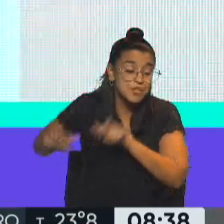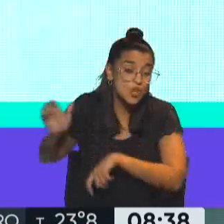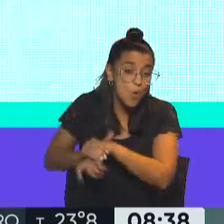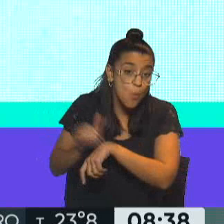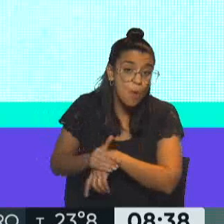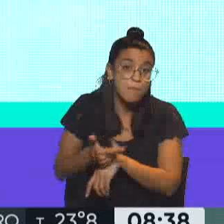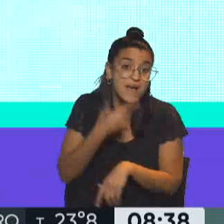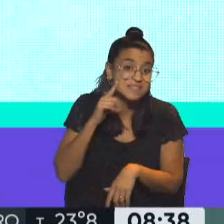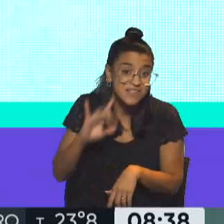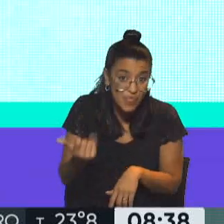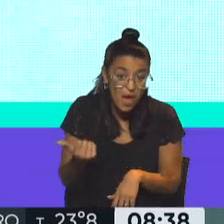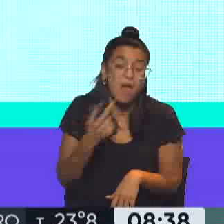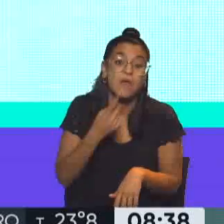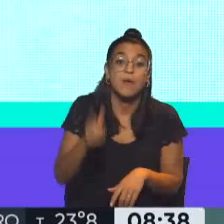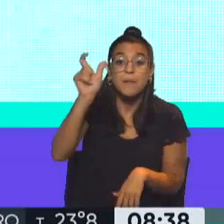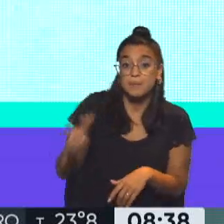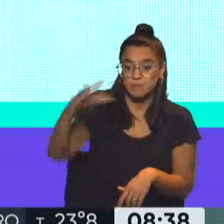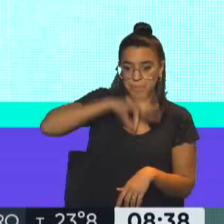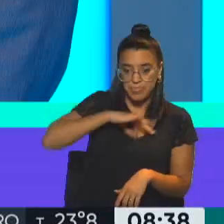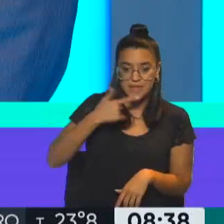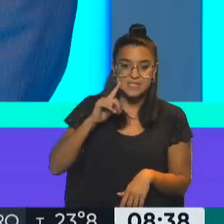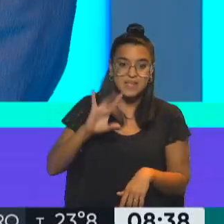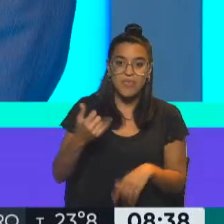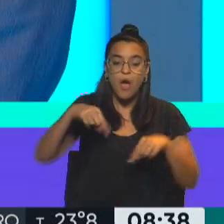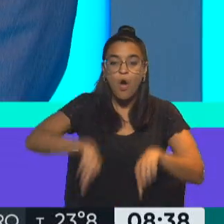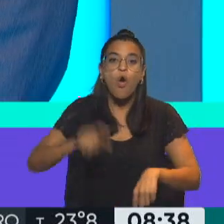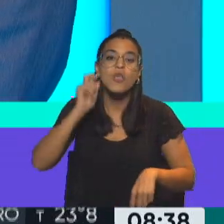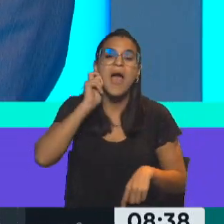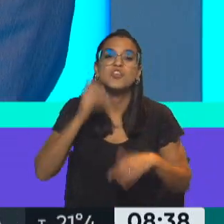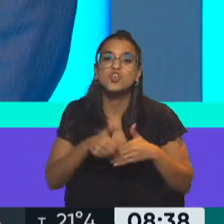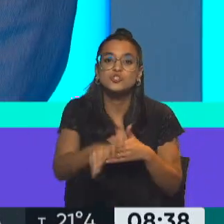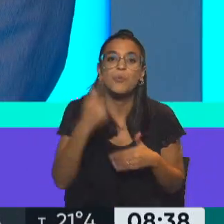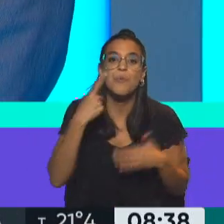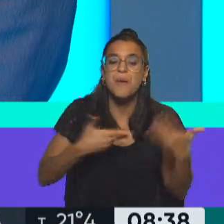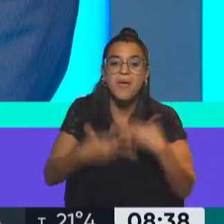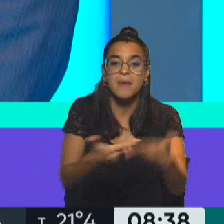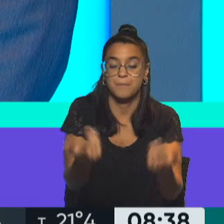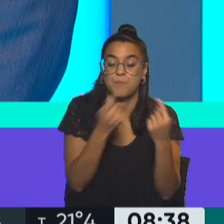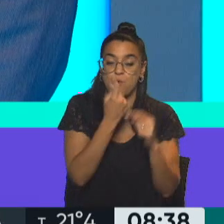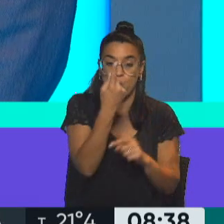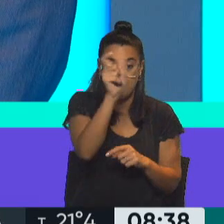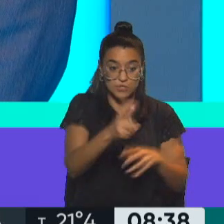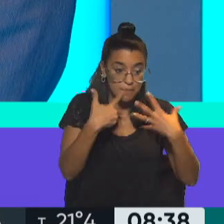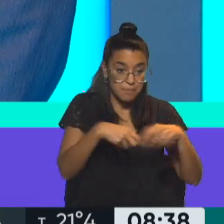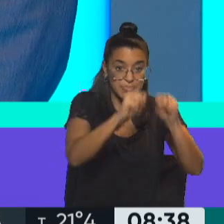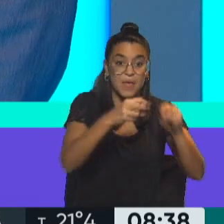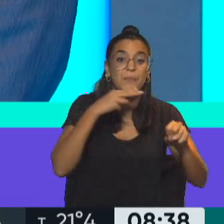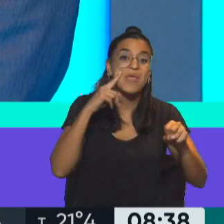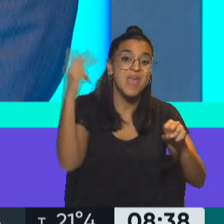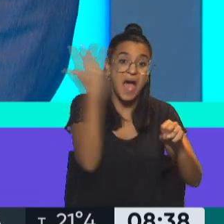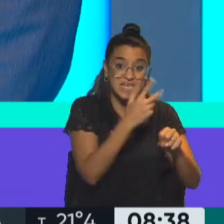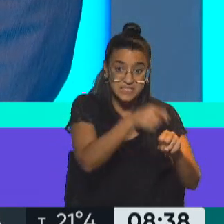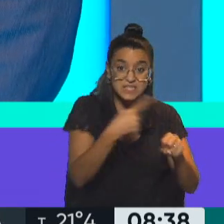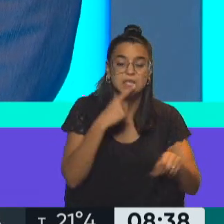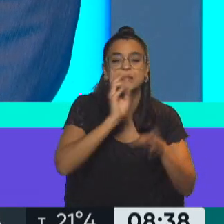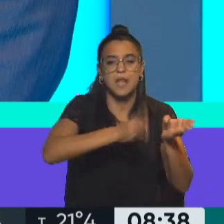de años la diferencia de vida para una persona que es diagnosticada con sismo no hoy en realidad a una persona que es diagnosticada con vih y que está